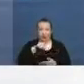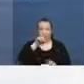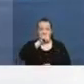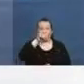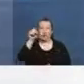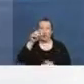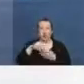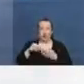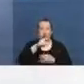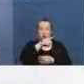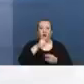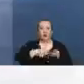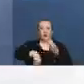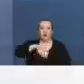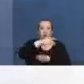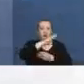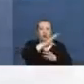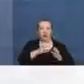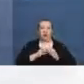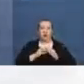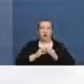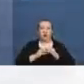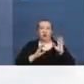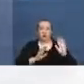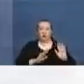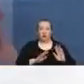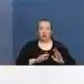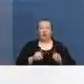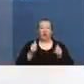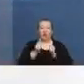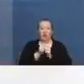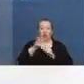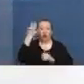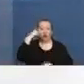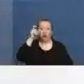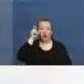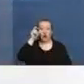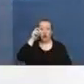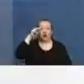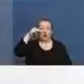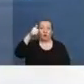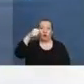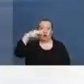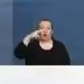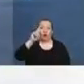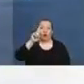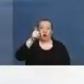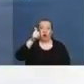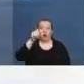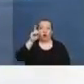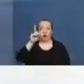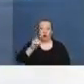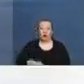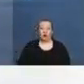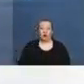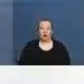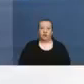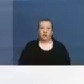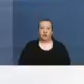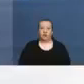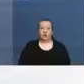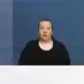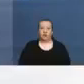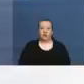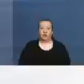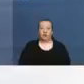con mawat con un plazo hasta hace poco había sido su permito economía así que tampoco me hable del origen lícito